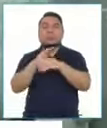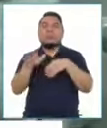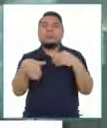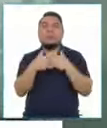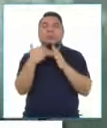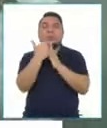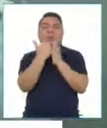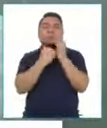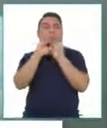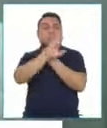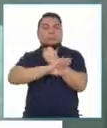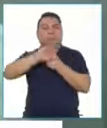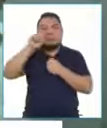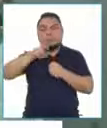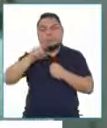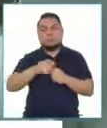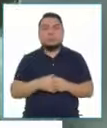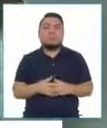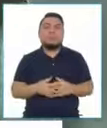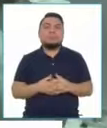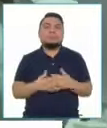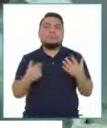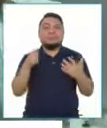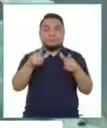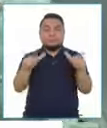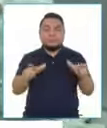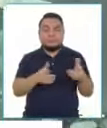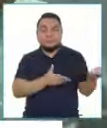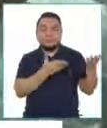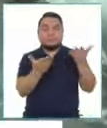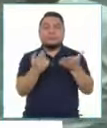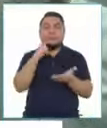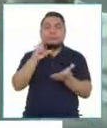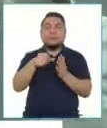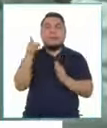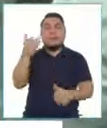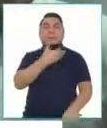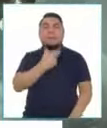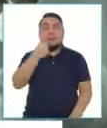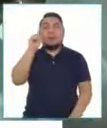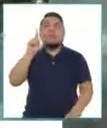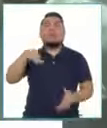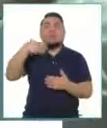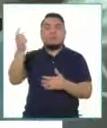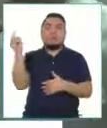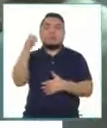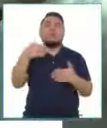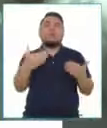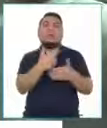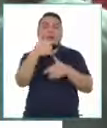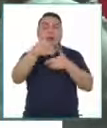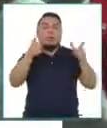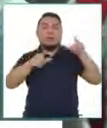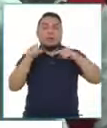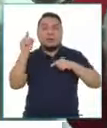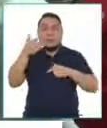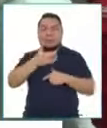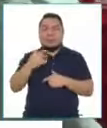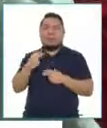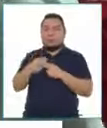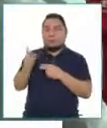los protocolos necesarios. A ese lugar se va a trasladar luego el presidente de la República, el nuevo laboratorio para